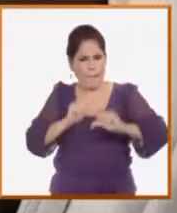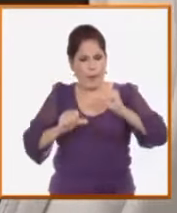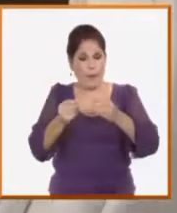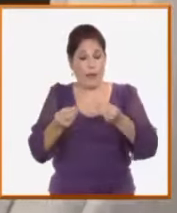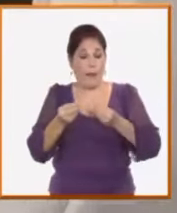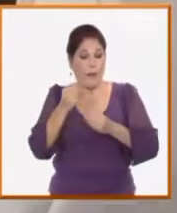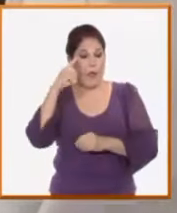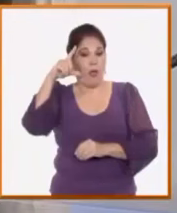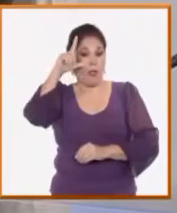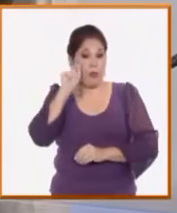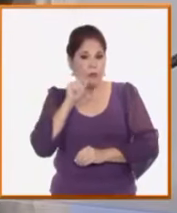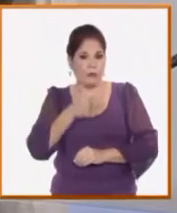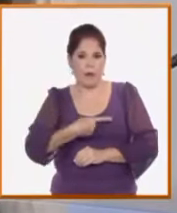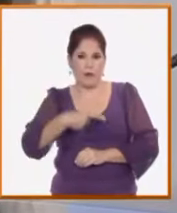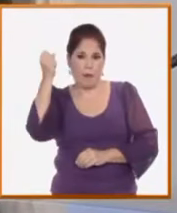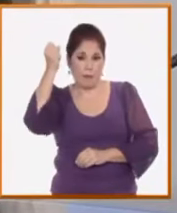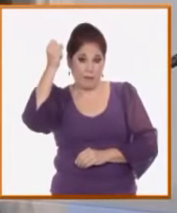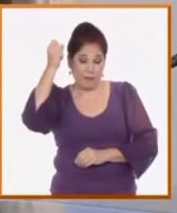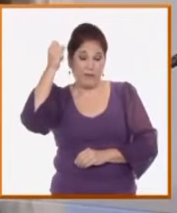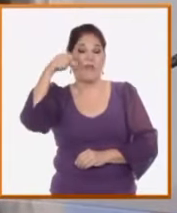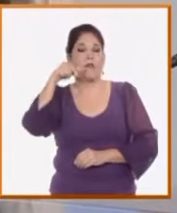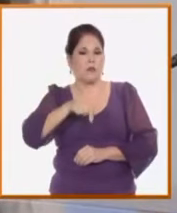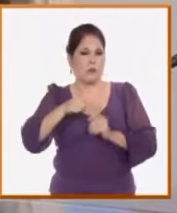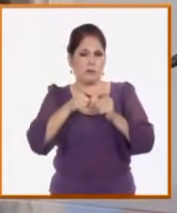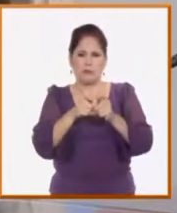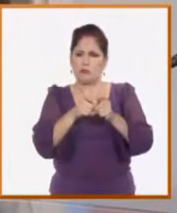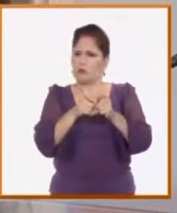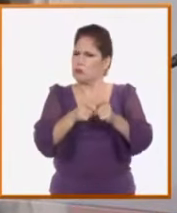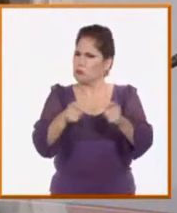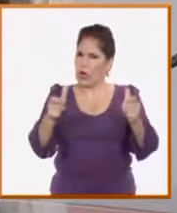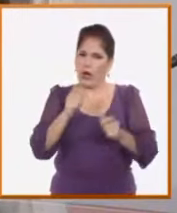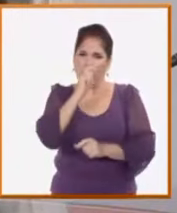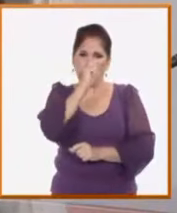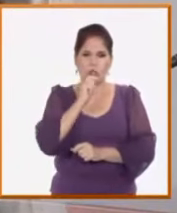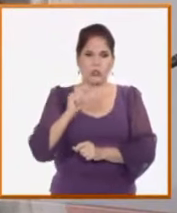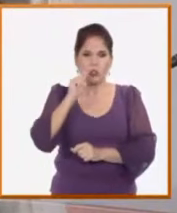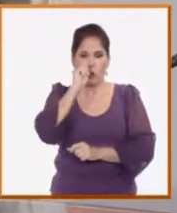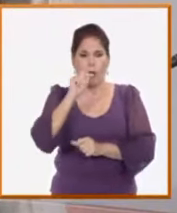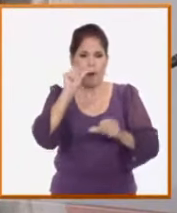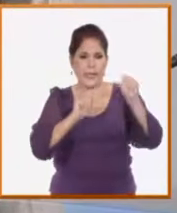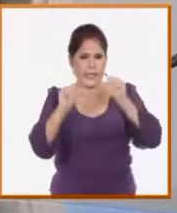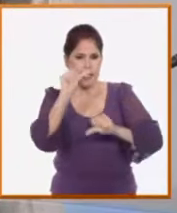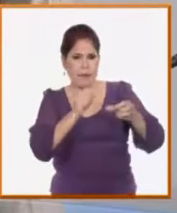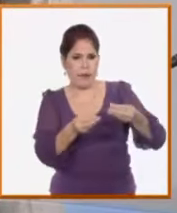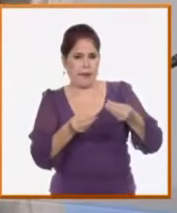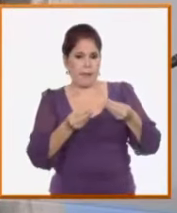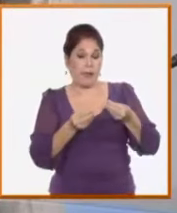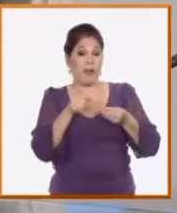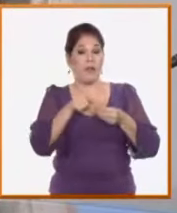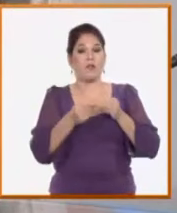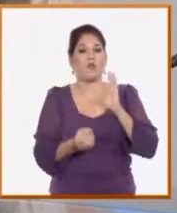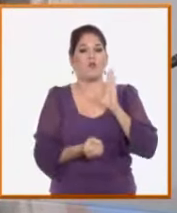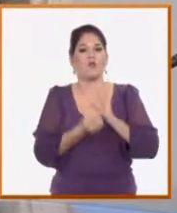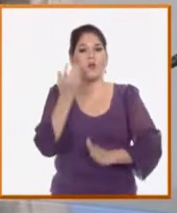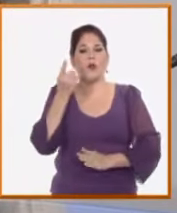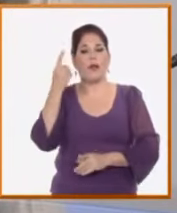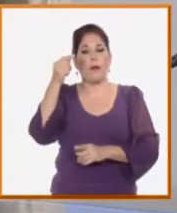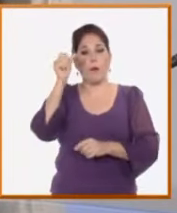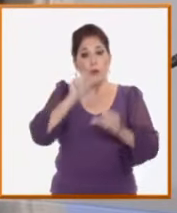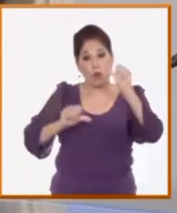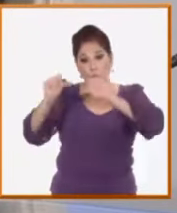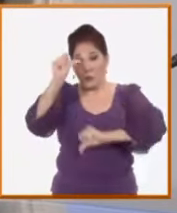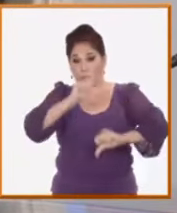más asm un incremento de la disponibilidad de droga sintética y el surgimiento de precursores y sustancias